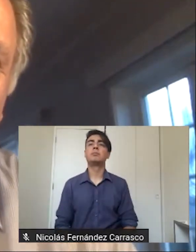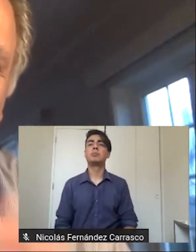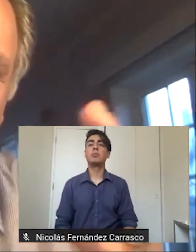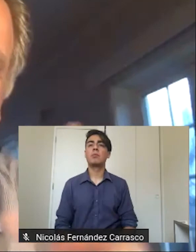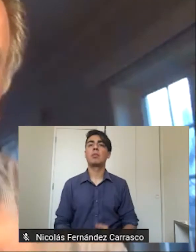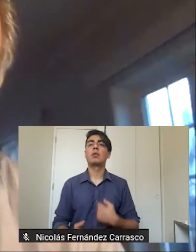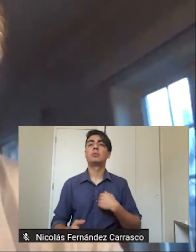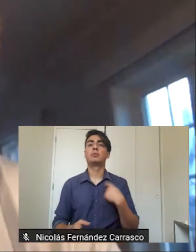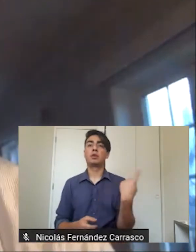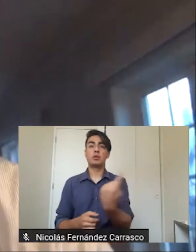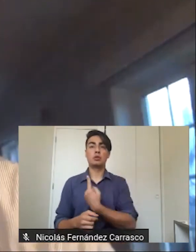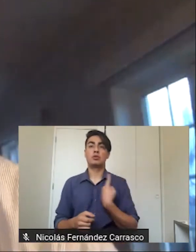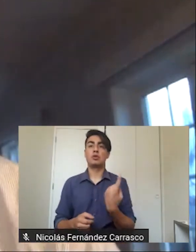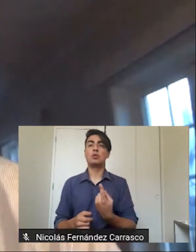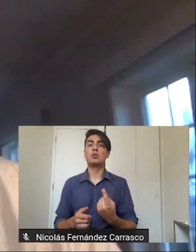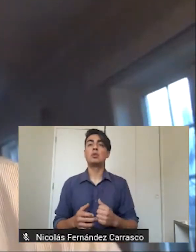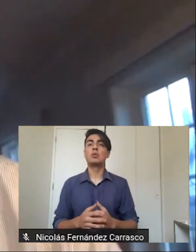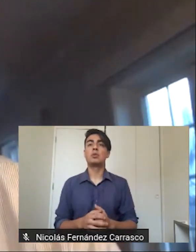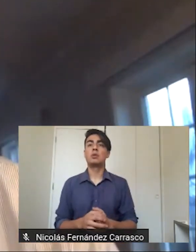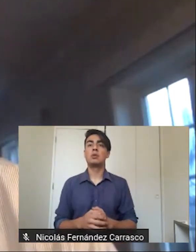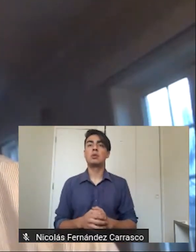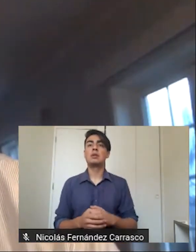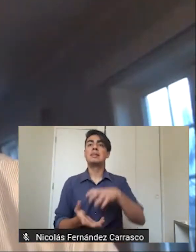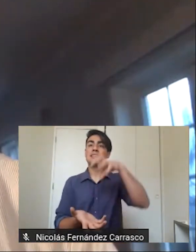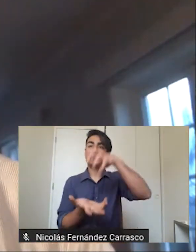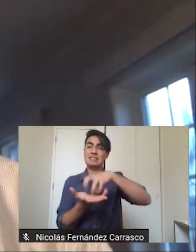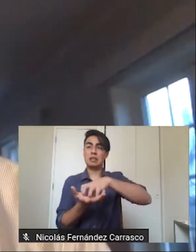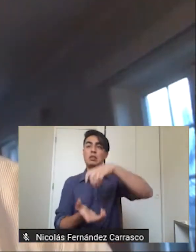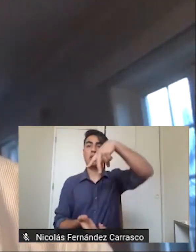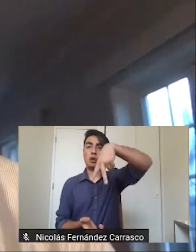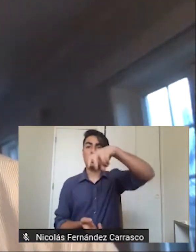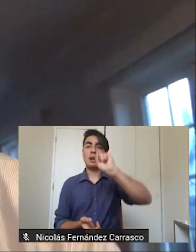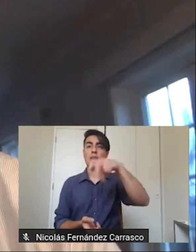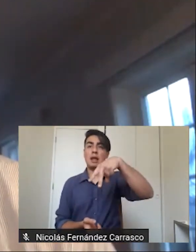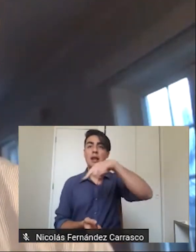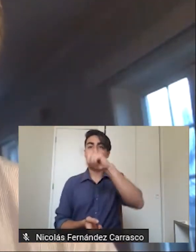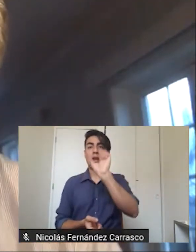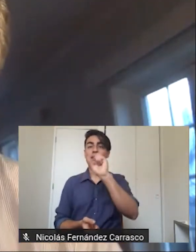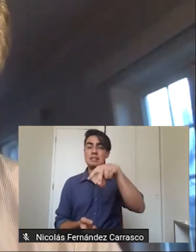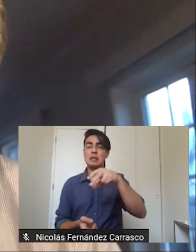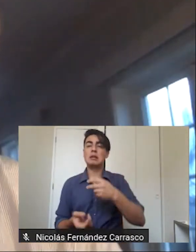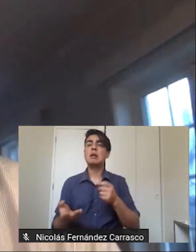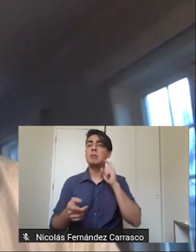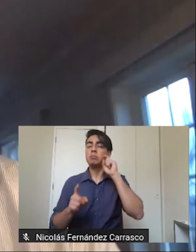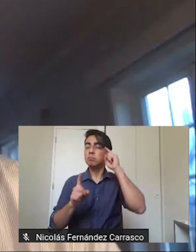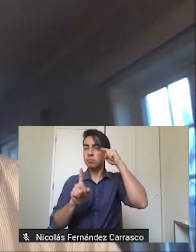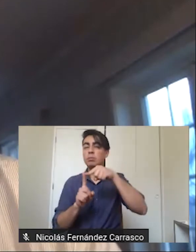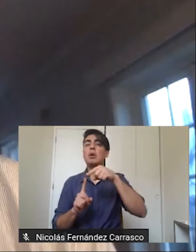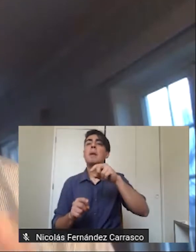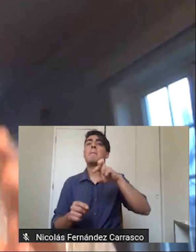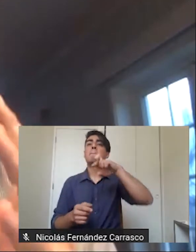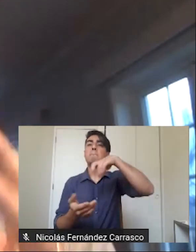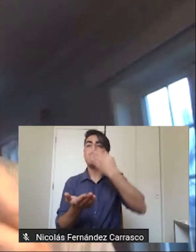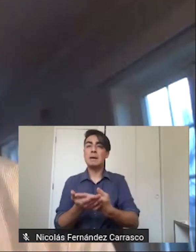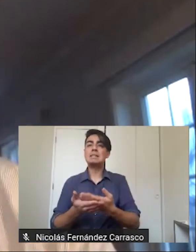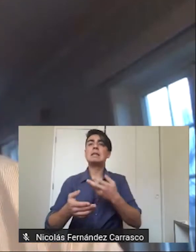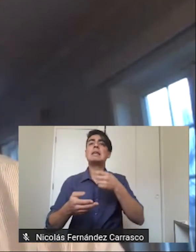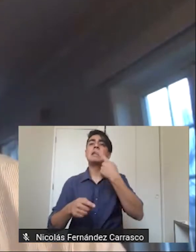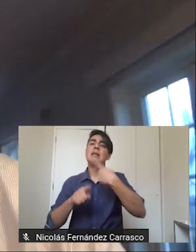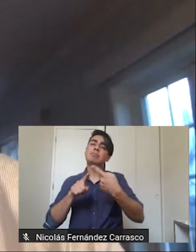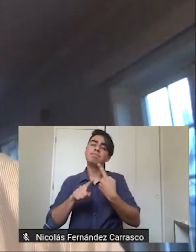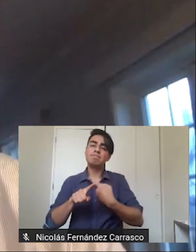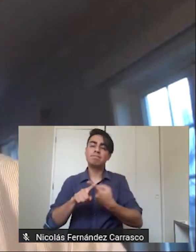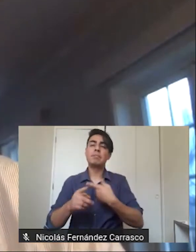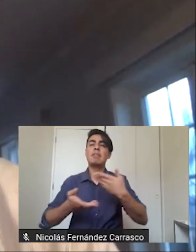Nosotros, como nombre, nos llamamos el Centro Nansen para la Paz y el Diálogo. Somos una